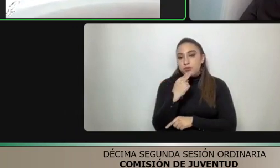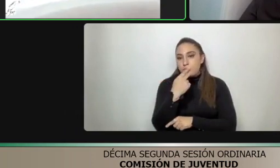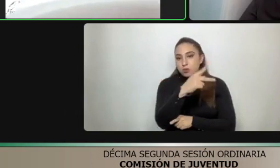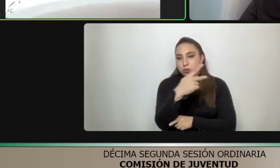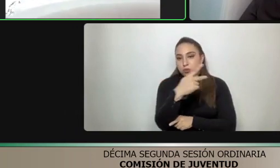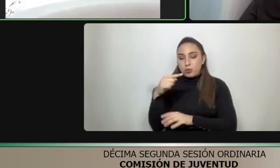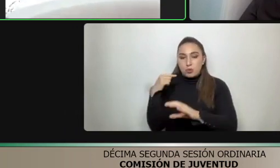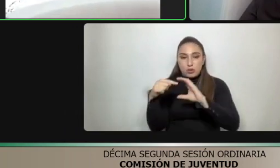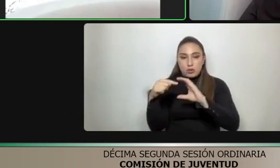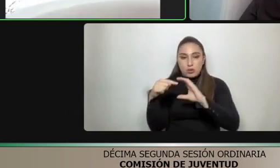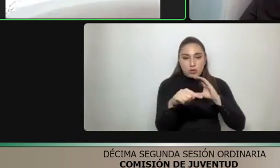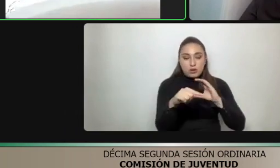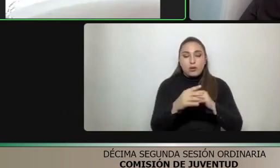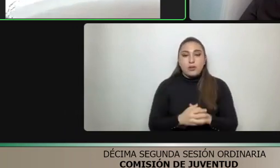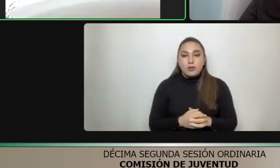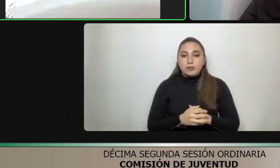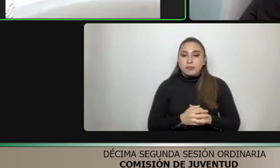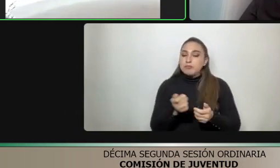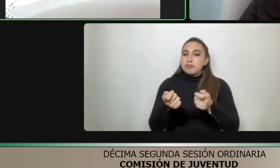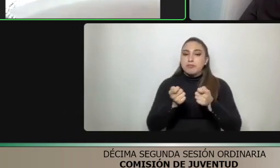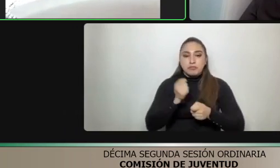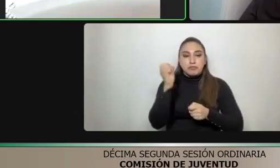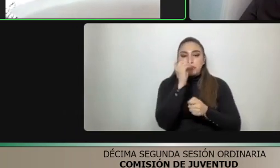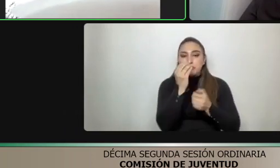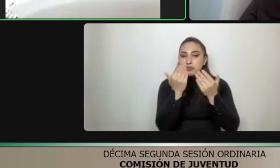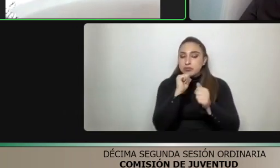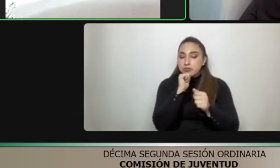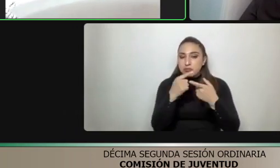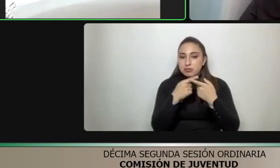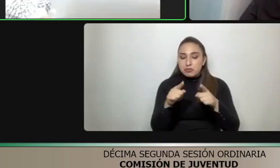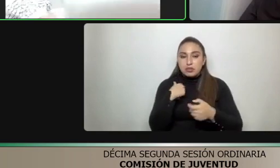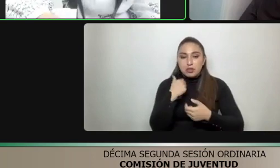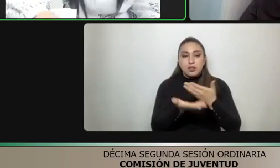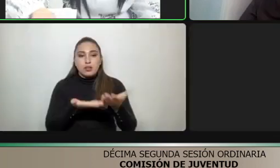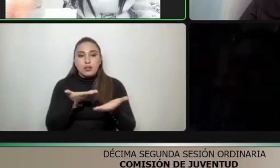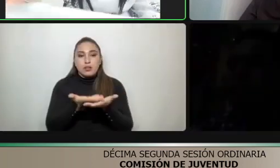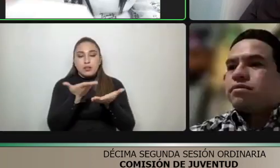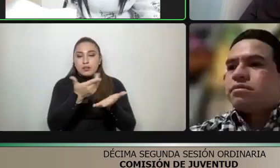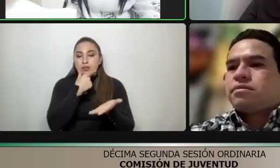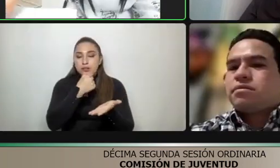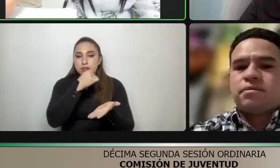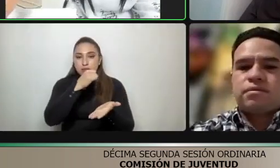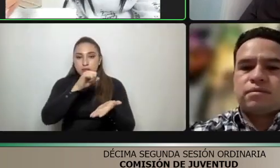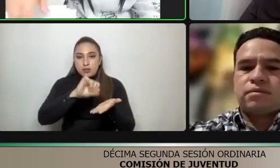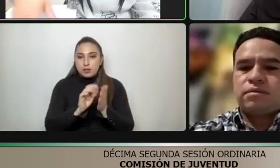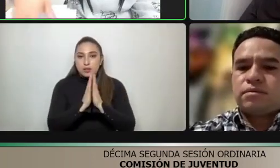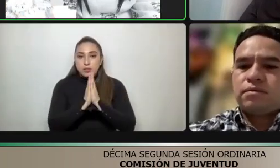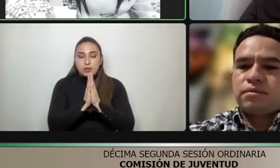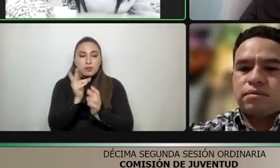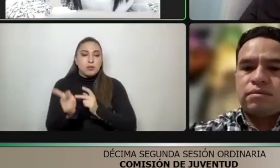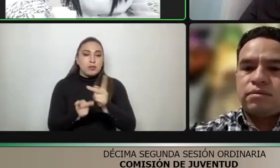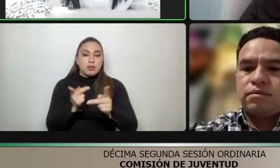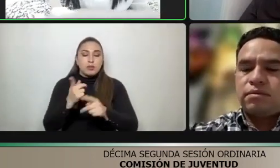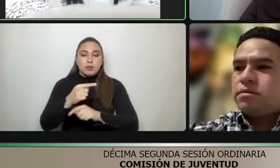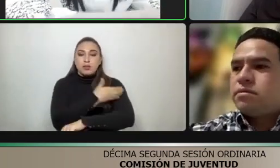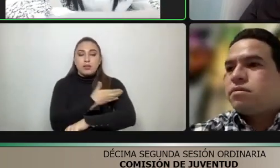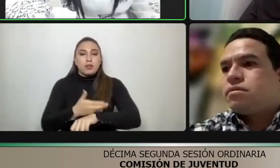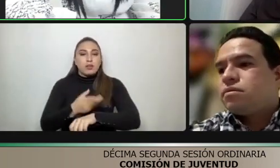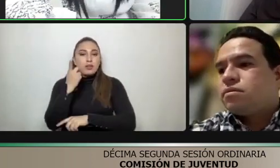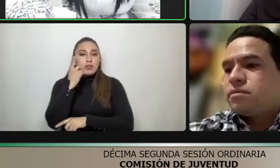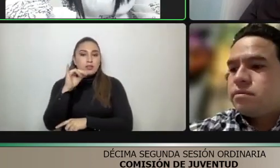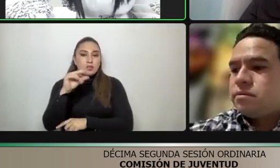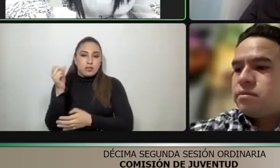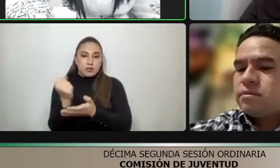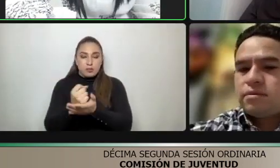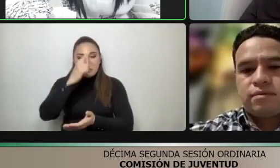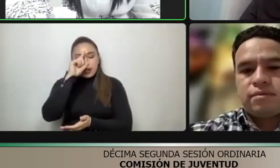institucionales. Sin recibir observación alguna, solicito al diputado secretario someta en votación económica si es de